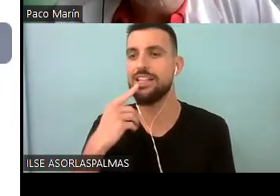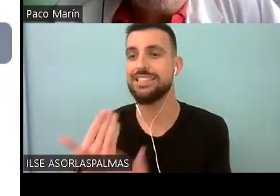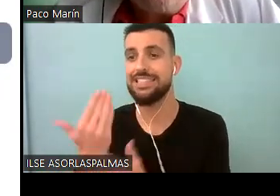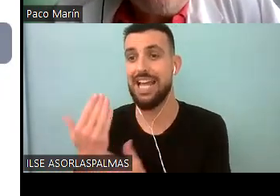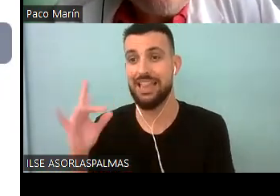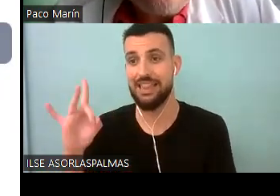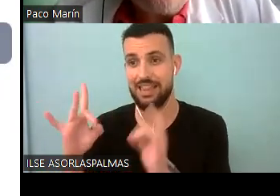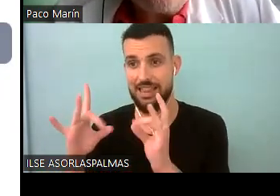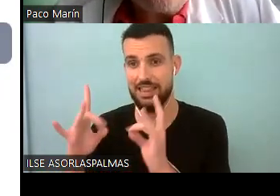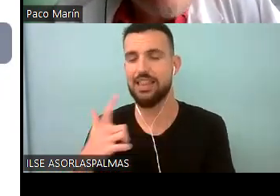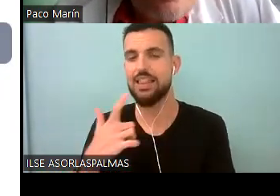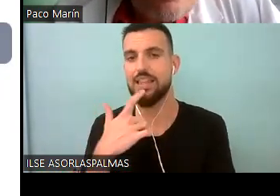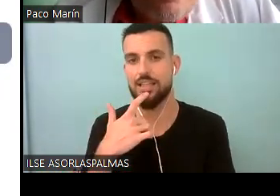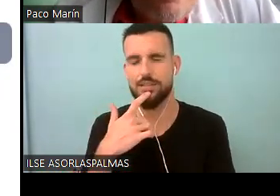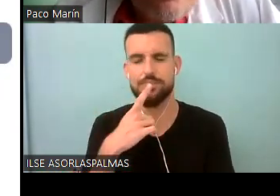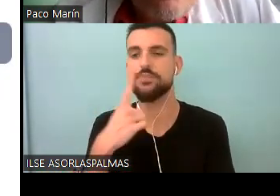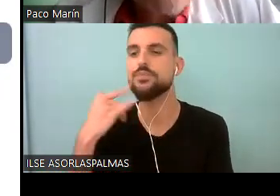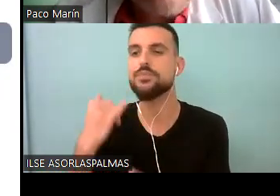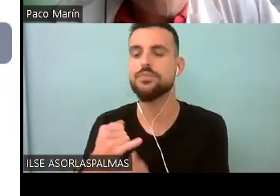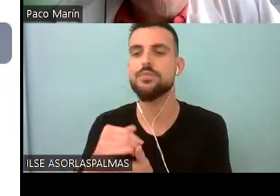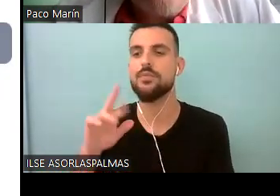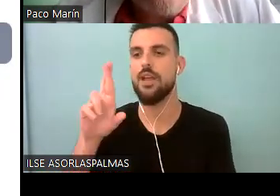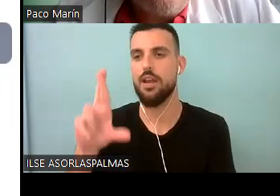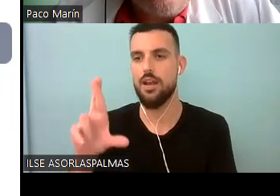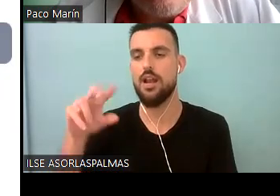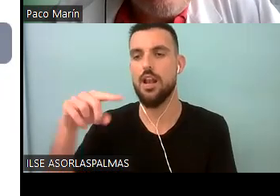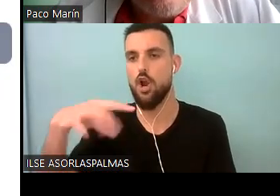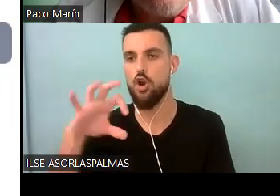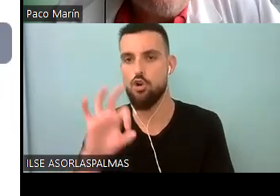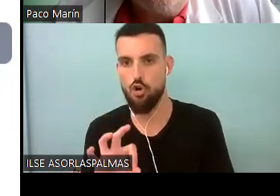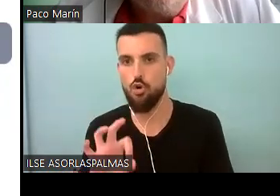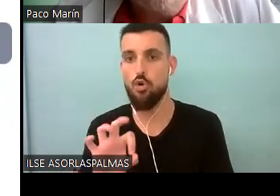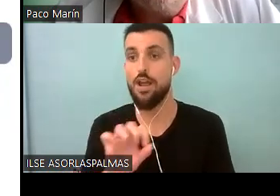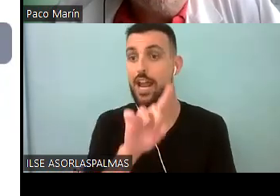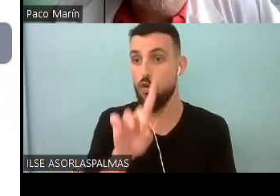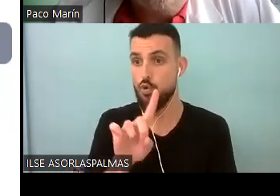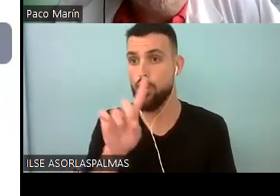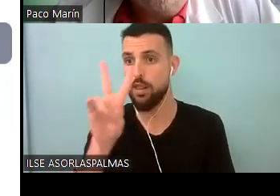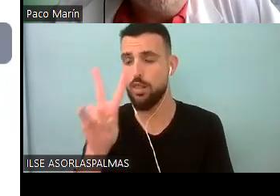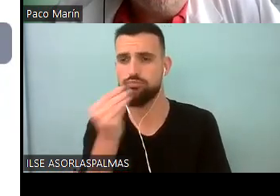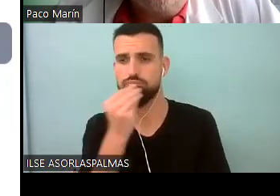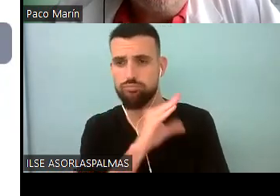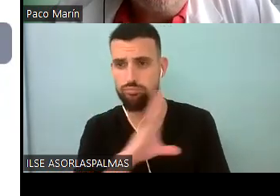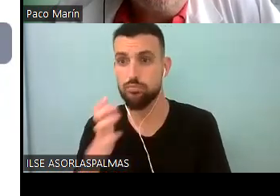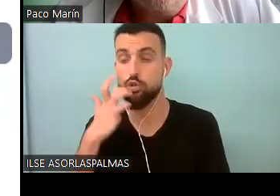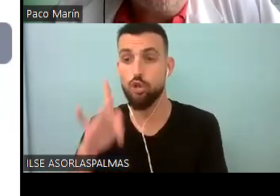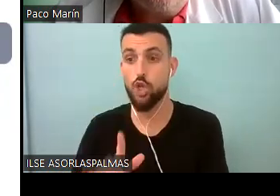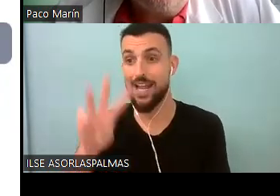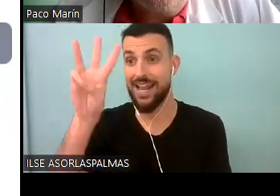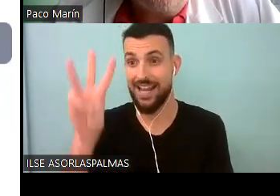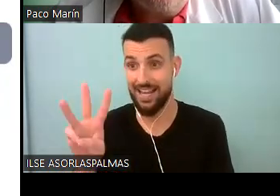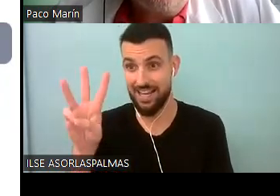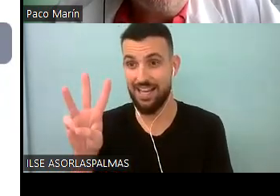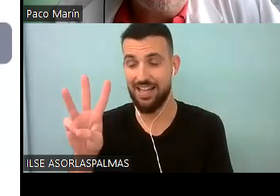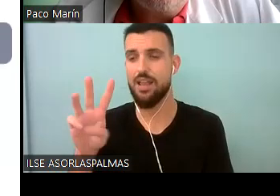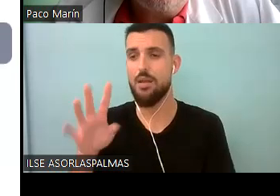probado los productos LRGO, el 1 y el 2 le van fenomenal, pero cuando se ha tomado el 3 se le ha hinchado el